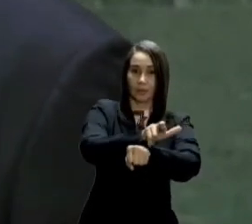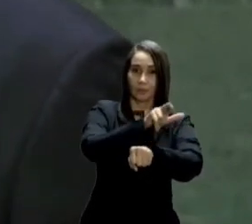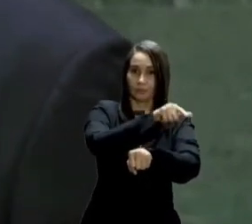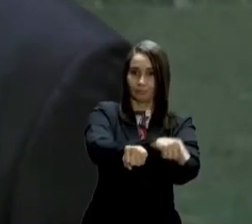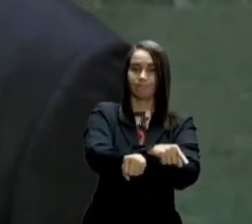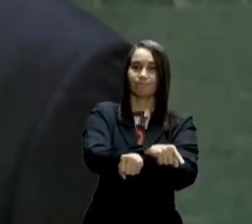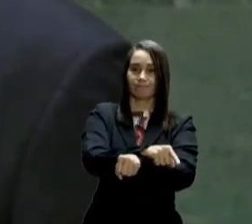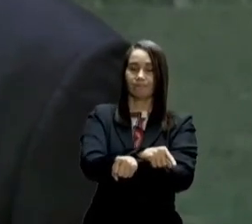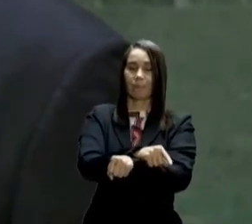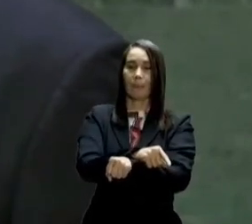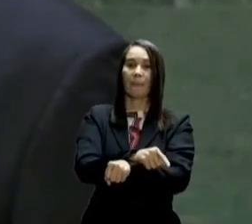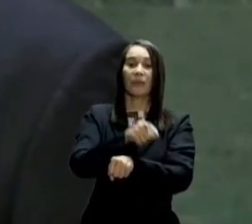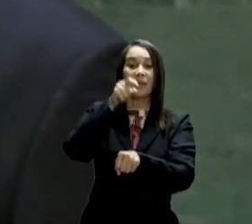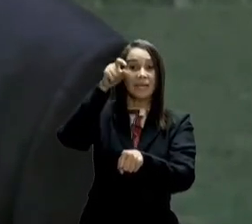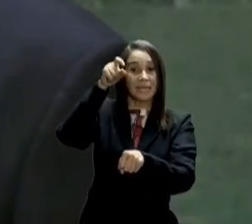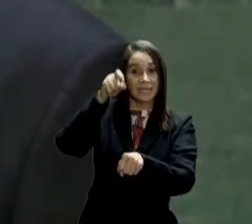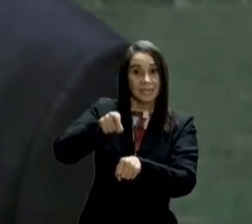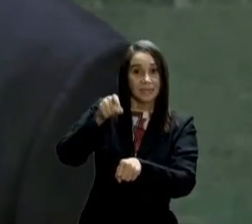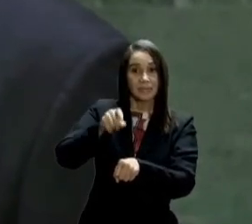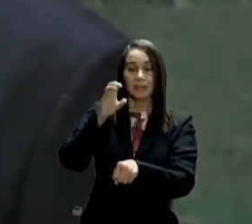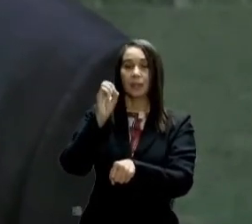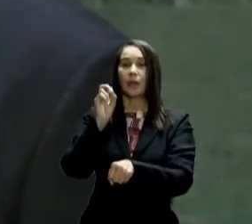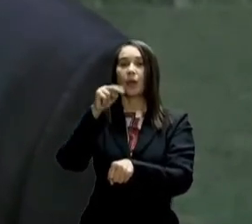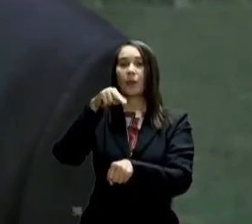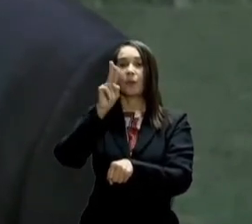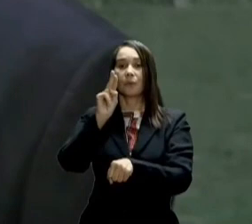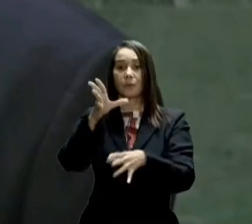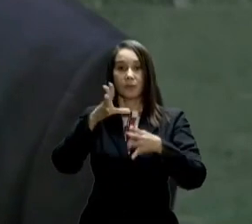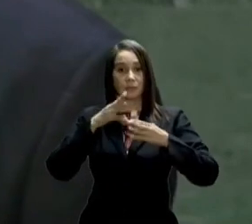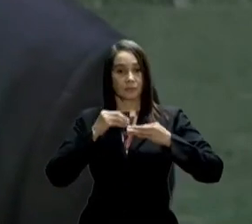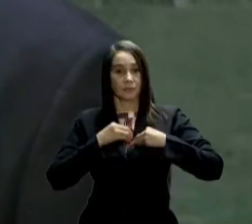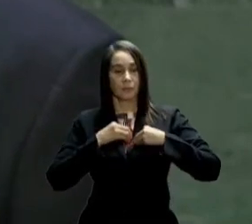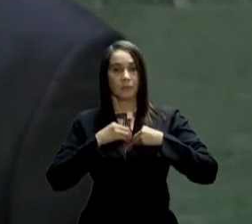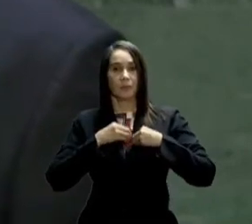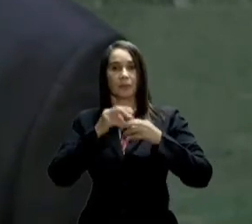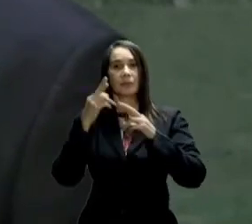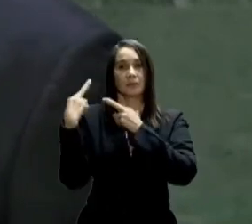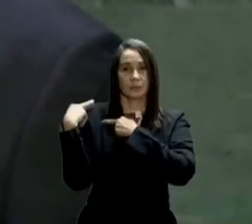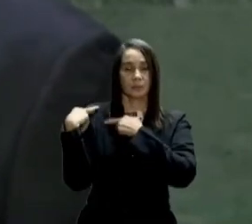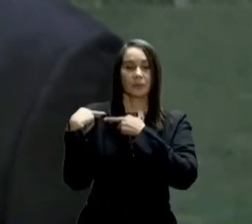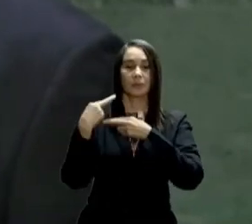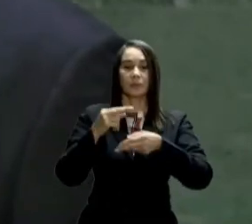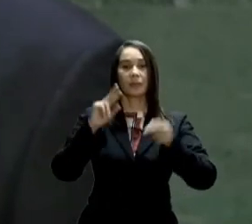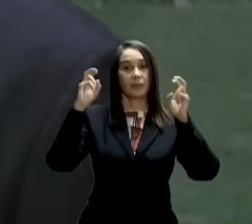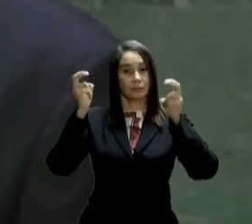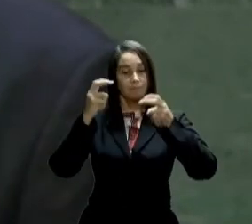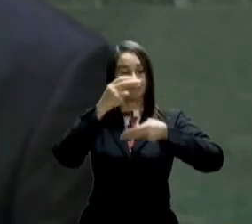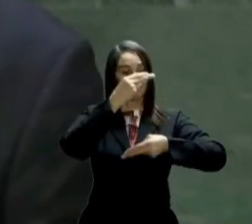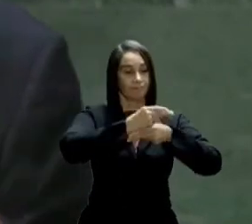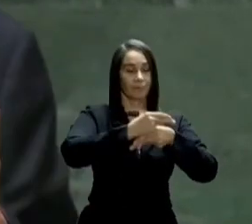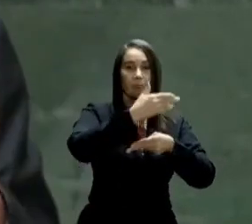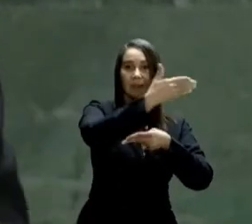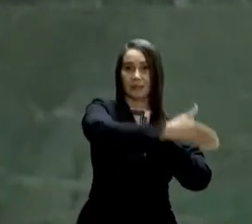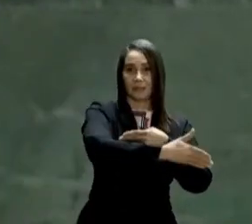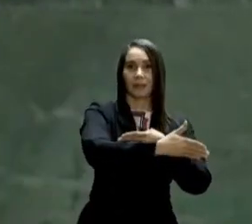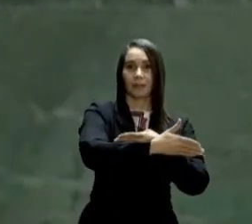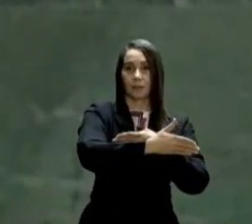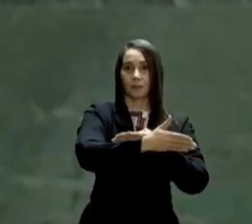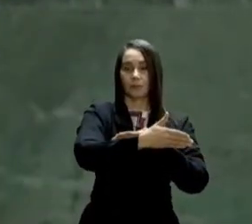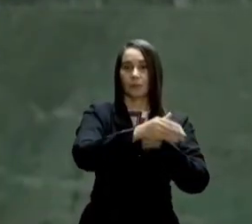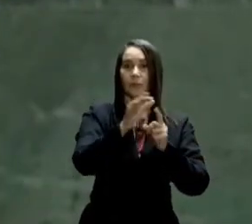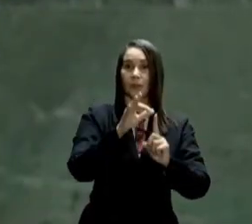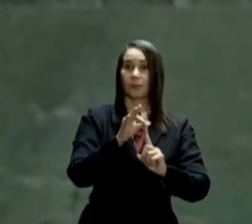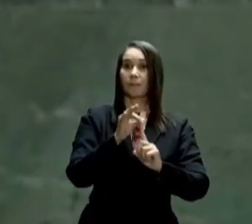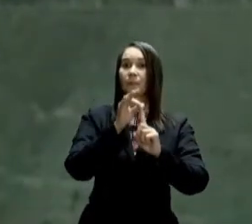la necesidad de que esta comunidad de naciones asuma de una vez y por todas el tema haitiano como uno de altísima